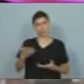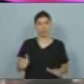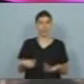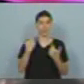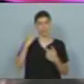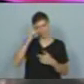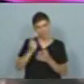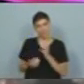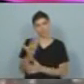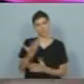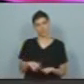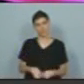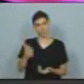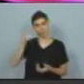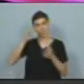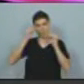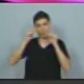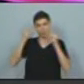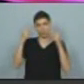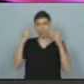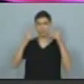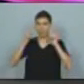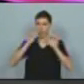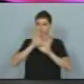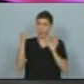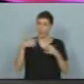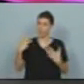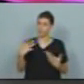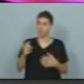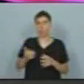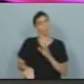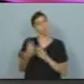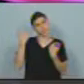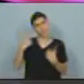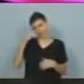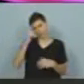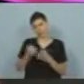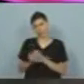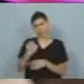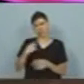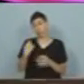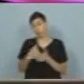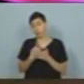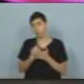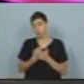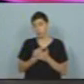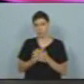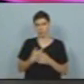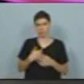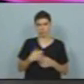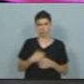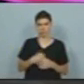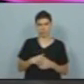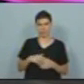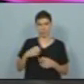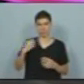Levantate, son las 10 de la mañana. Esta noche no vas a ningún lado, así que estás cansado. Levantate, son las 10. ¡La mierda! ¡Tenés que estar